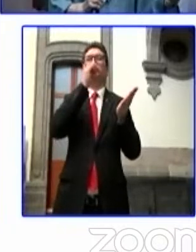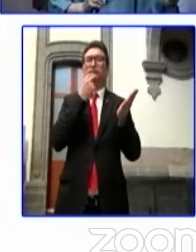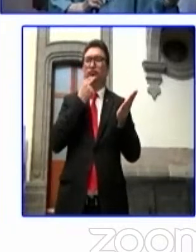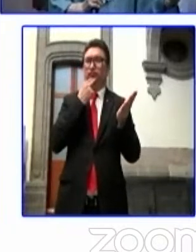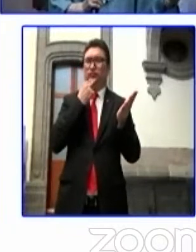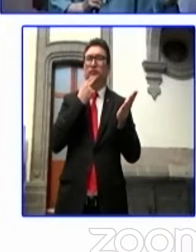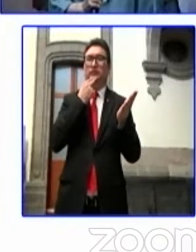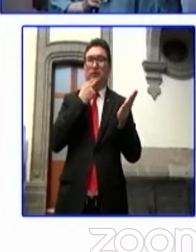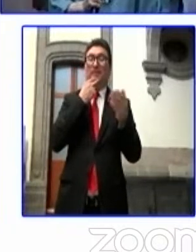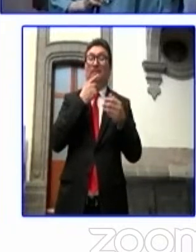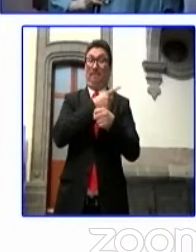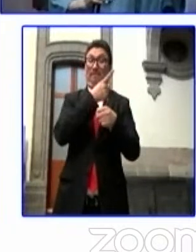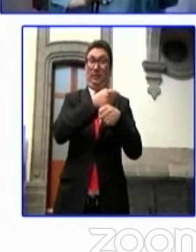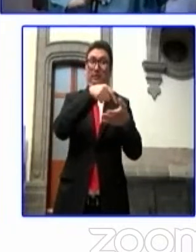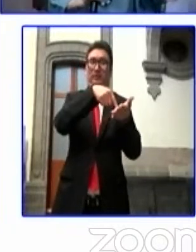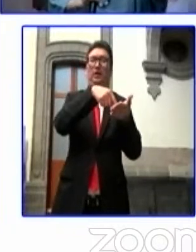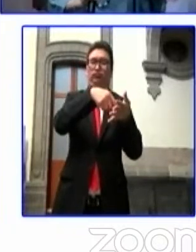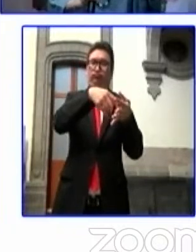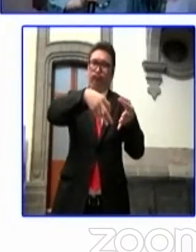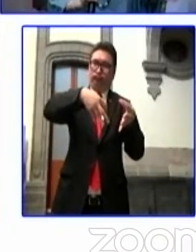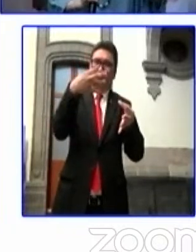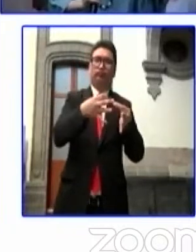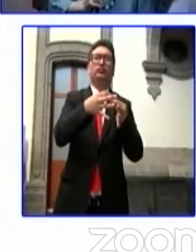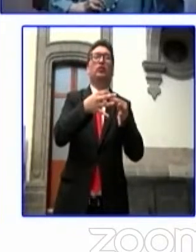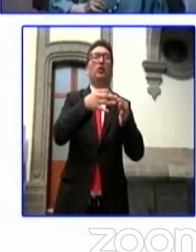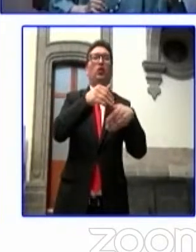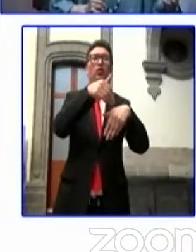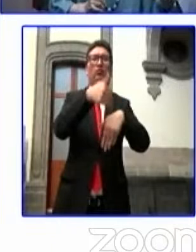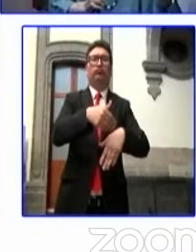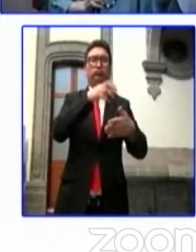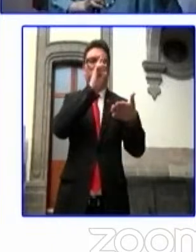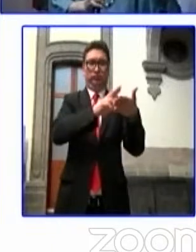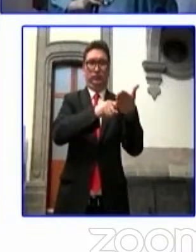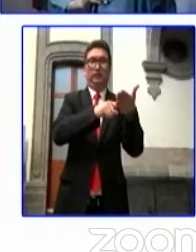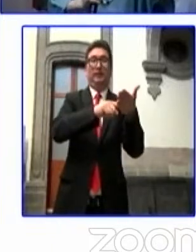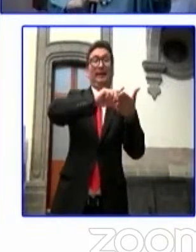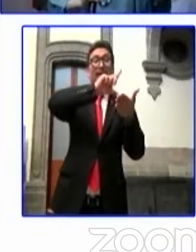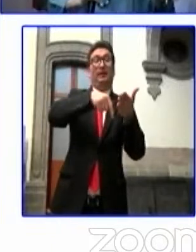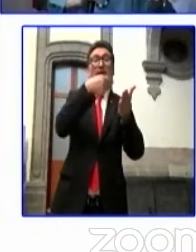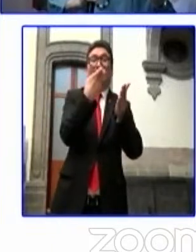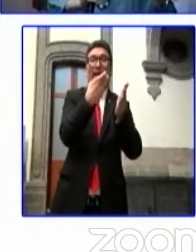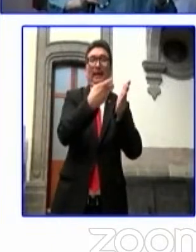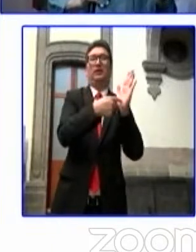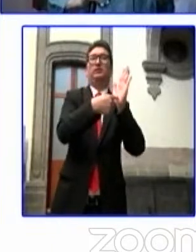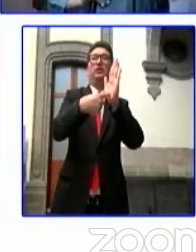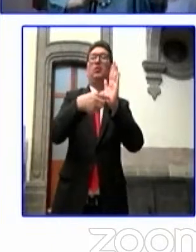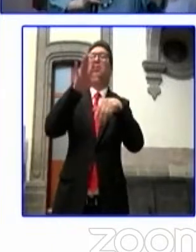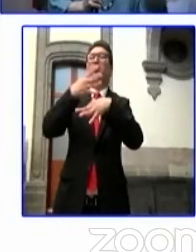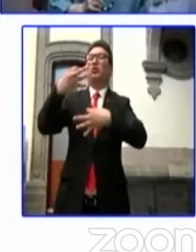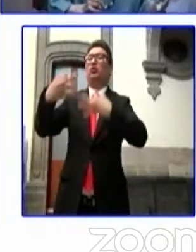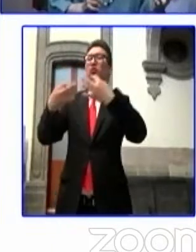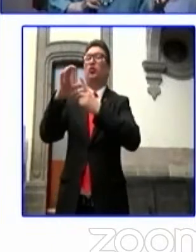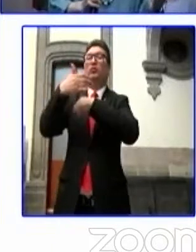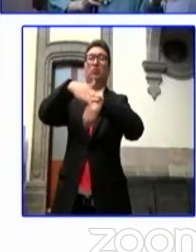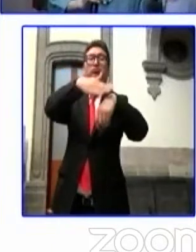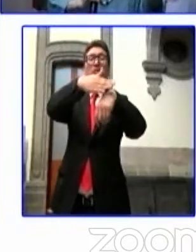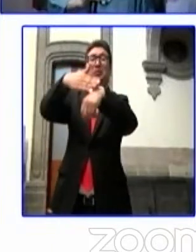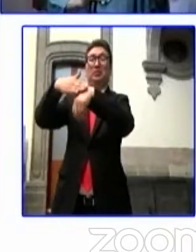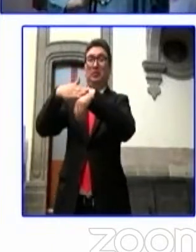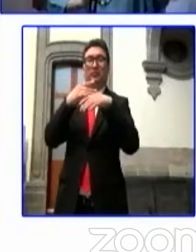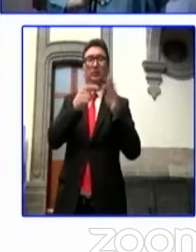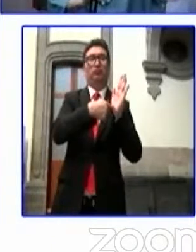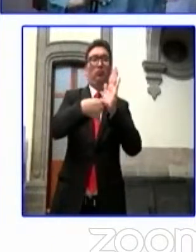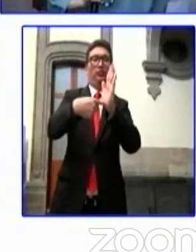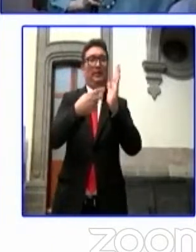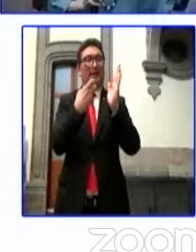que se cumpla y segundo porque es una herramienta, estas recomendaciones del comité son una herramienta que